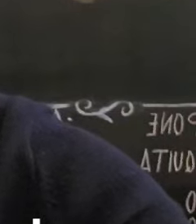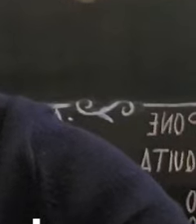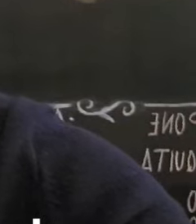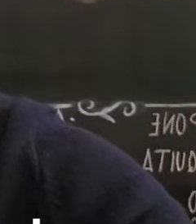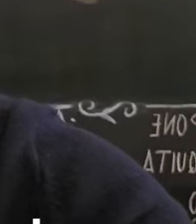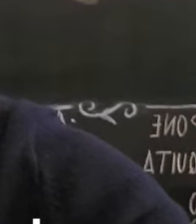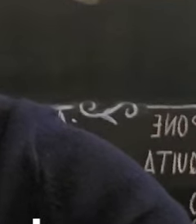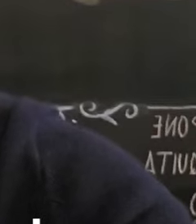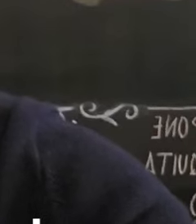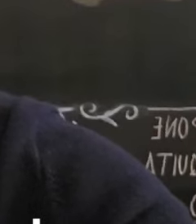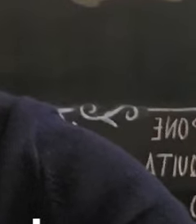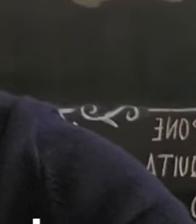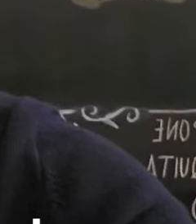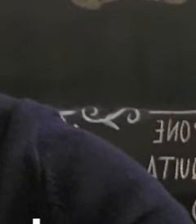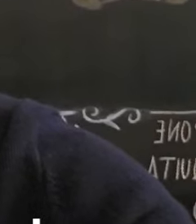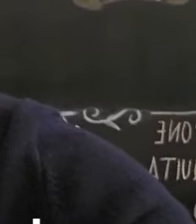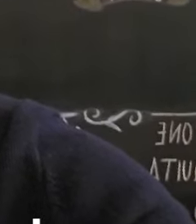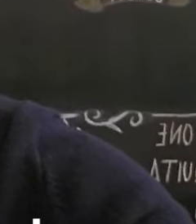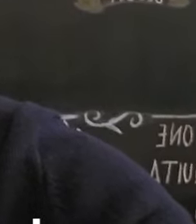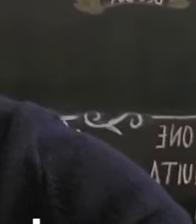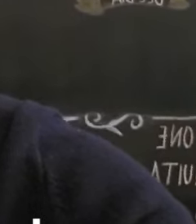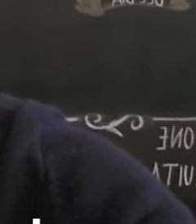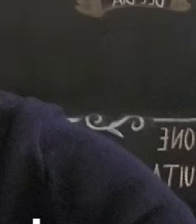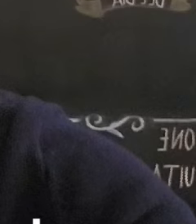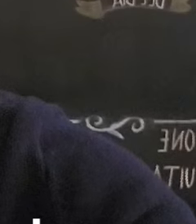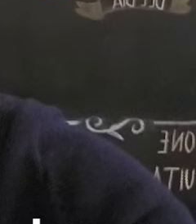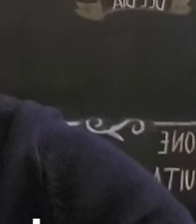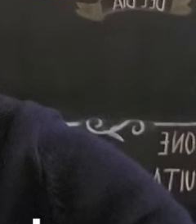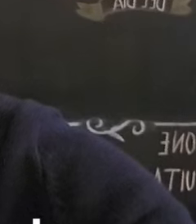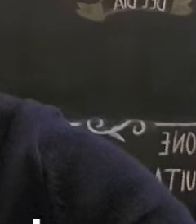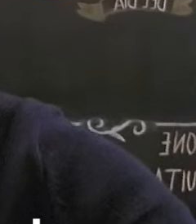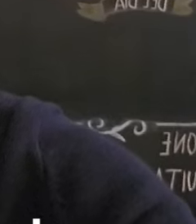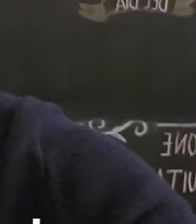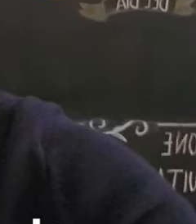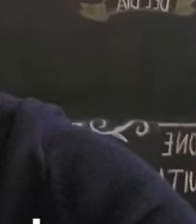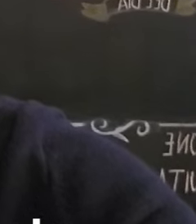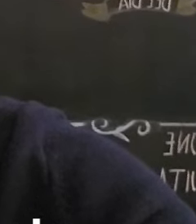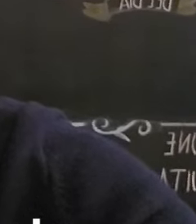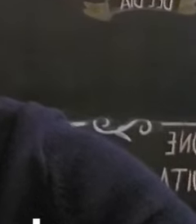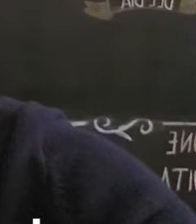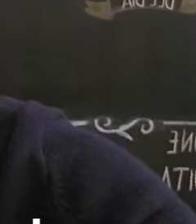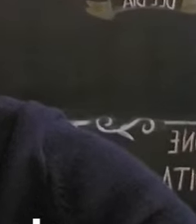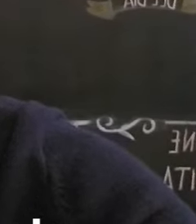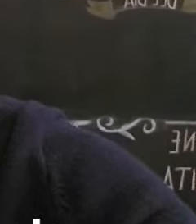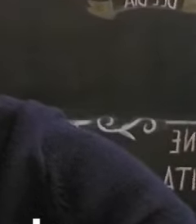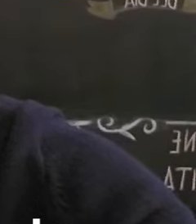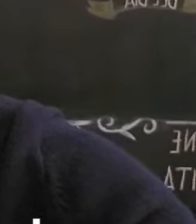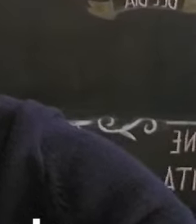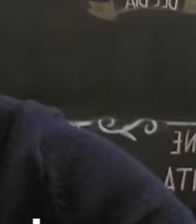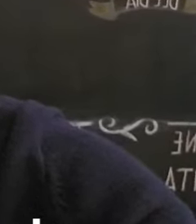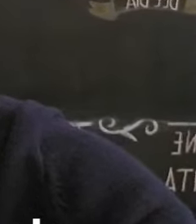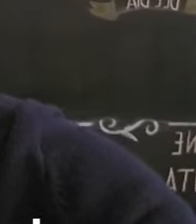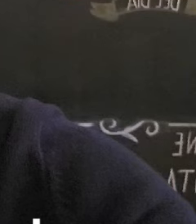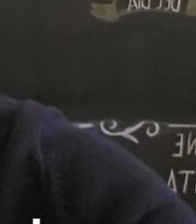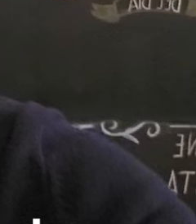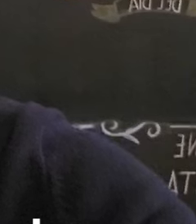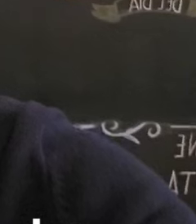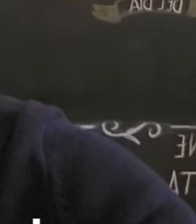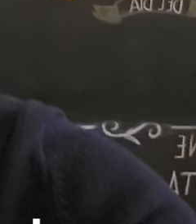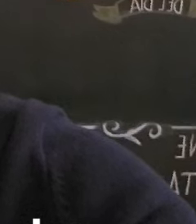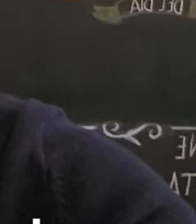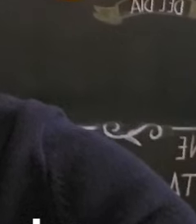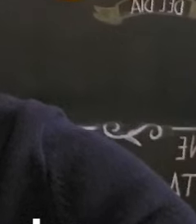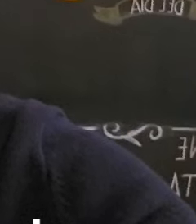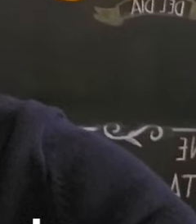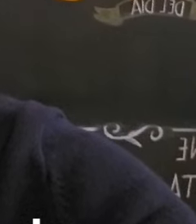¿Qué tal les habla Jorge Armando Rocha? Dice el presidente López Obrador que ha padecido en carne propia las mentiras y las manipulaciones de